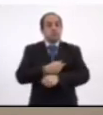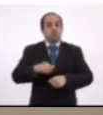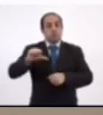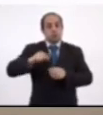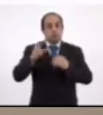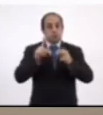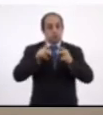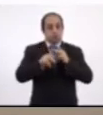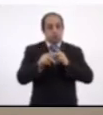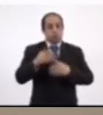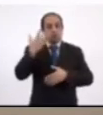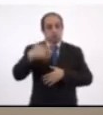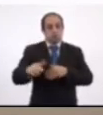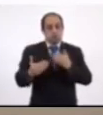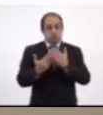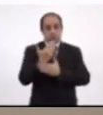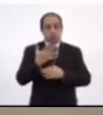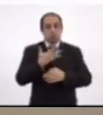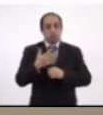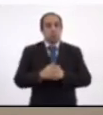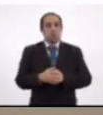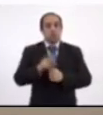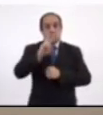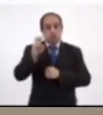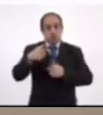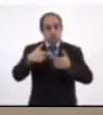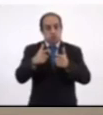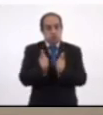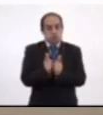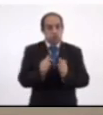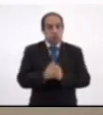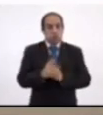mañana. Tenemos aquí para los distintos grupos,